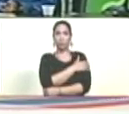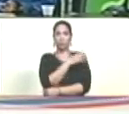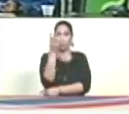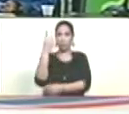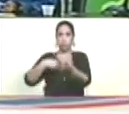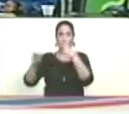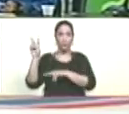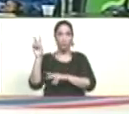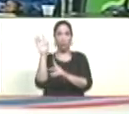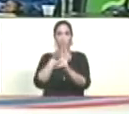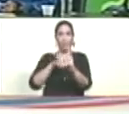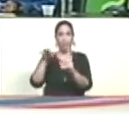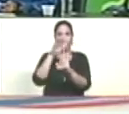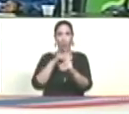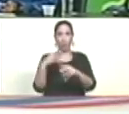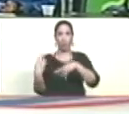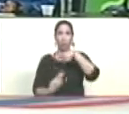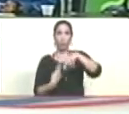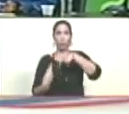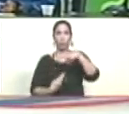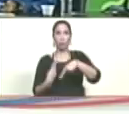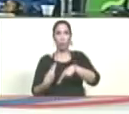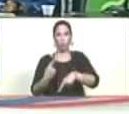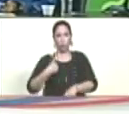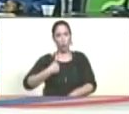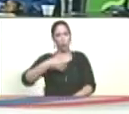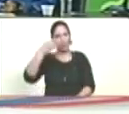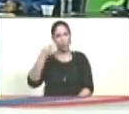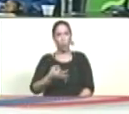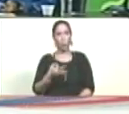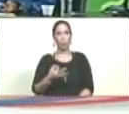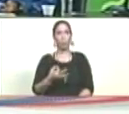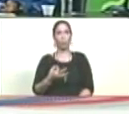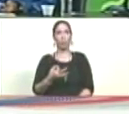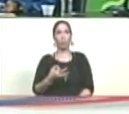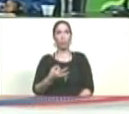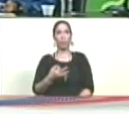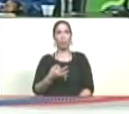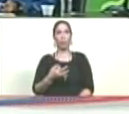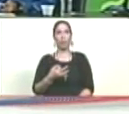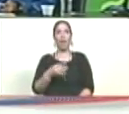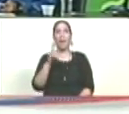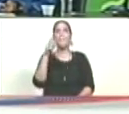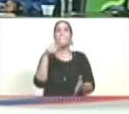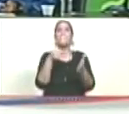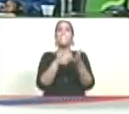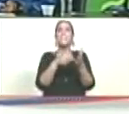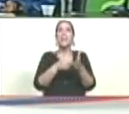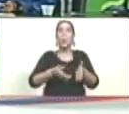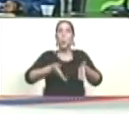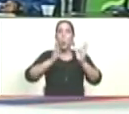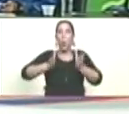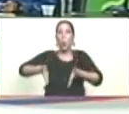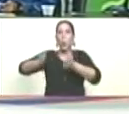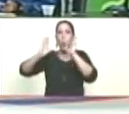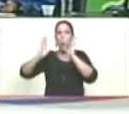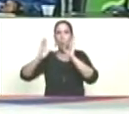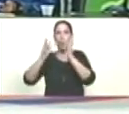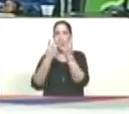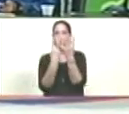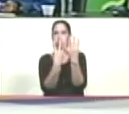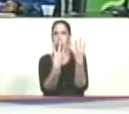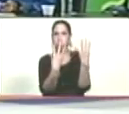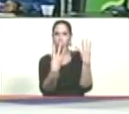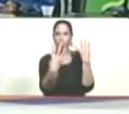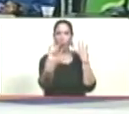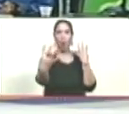la revolución, yo estoy seguro que mil columnas populares se lanzarían a las calles como se han lanzado